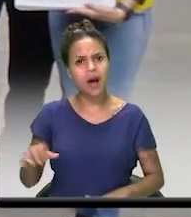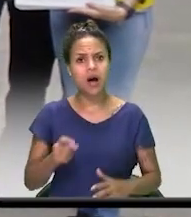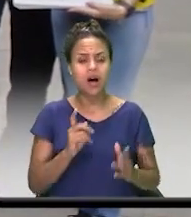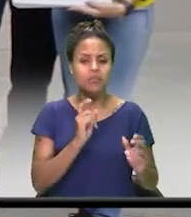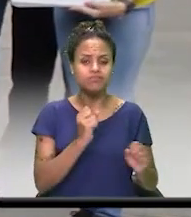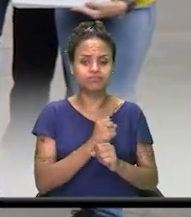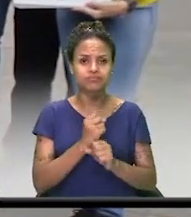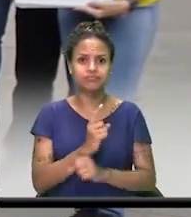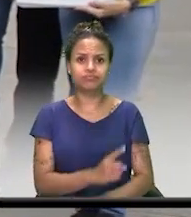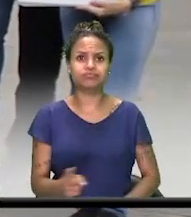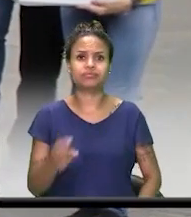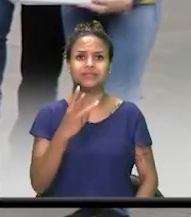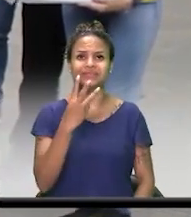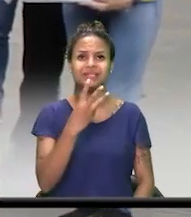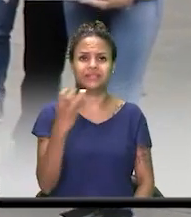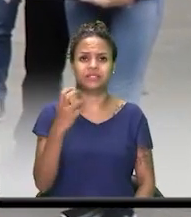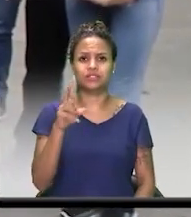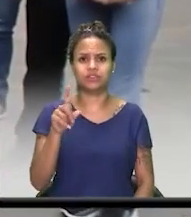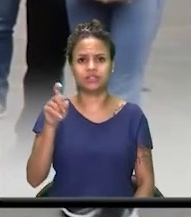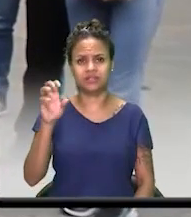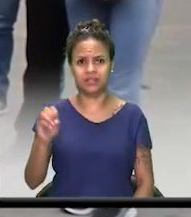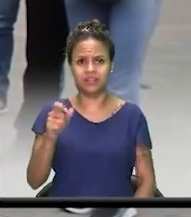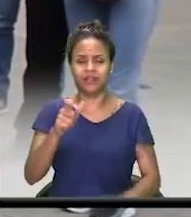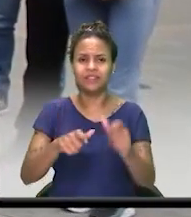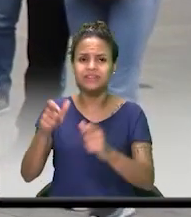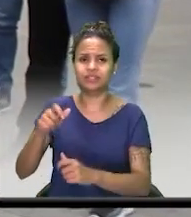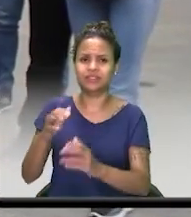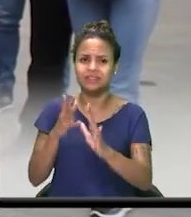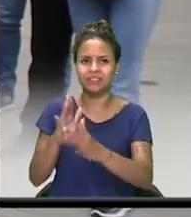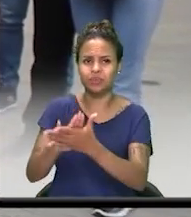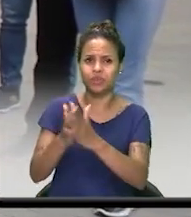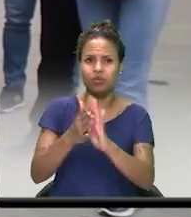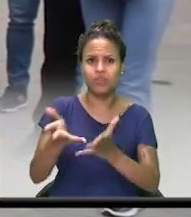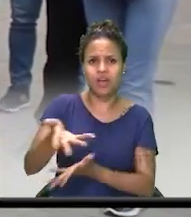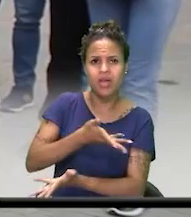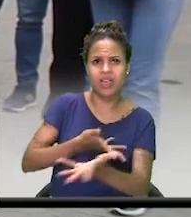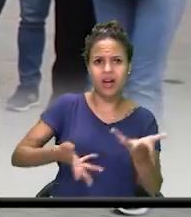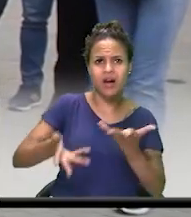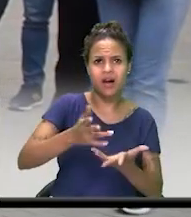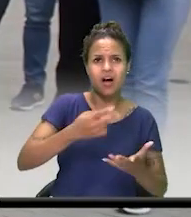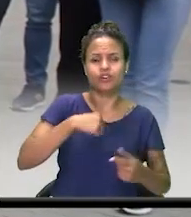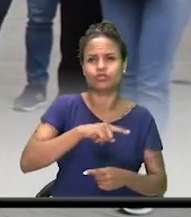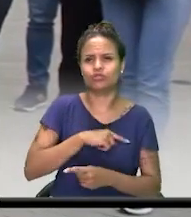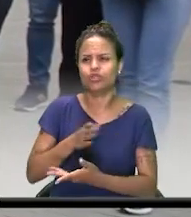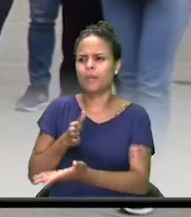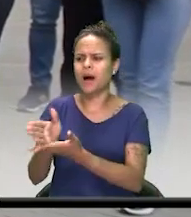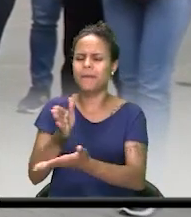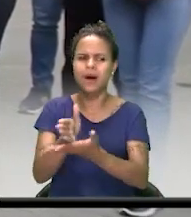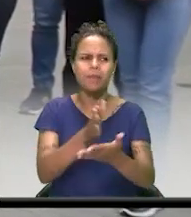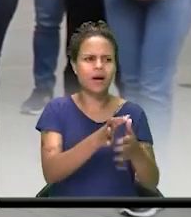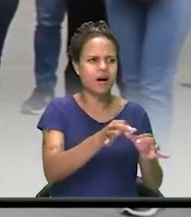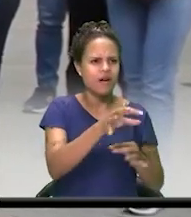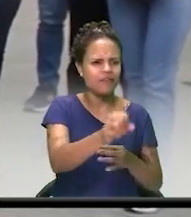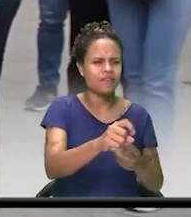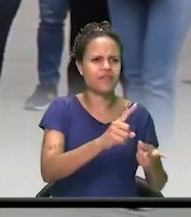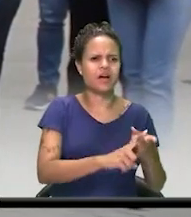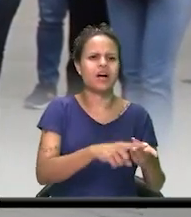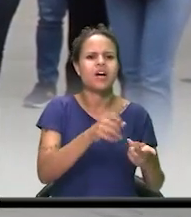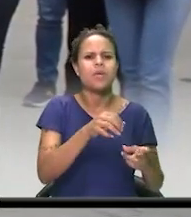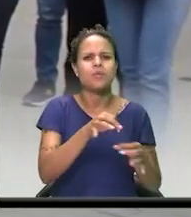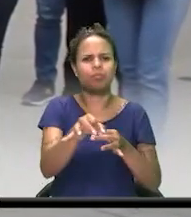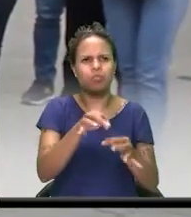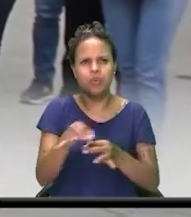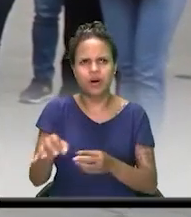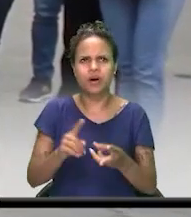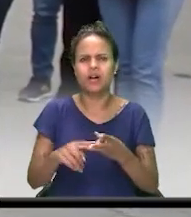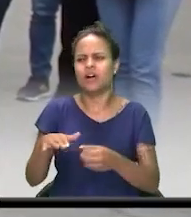de desarrollo construido con la comunidad itagüiseña. Fuimos a cada uno de las veredas, al corregimiento, a cada uno de los